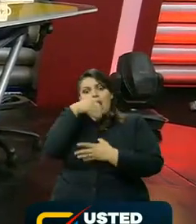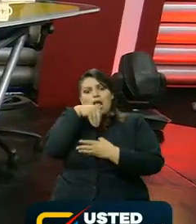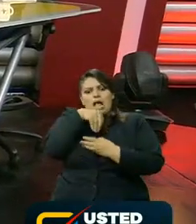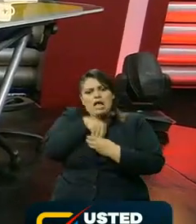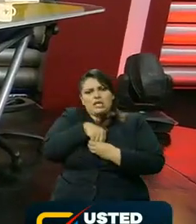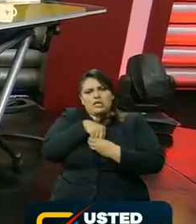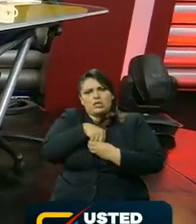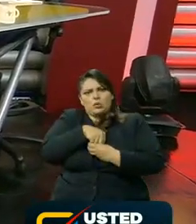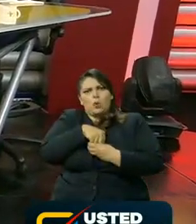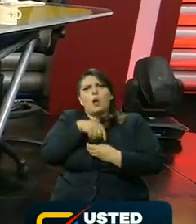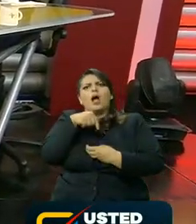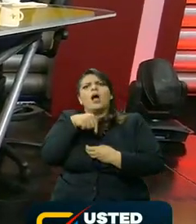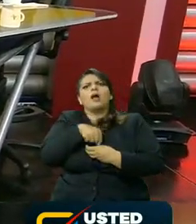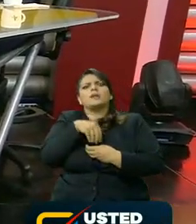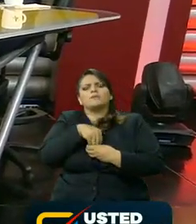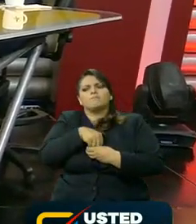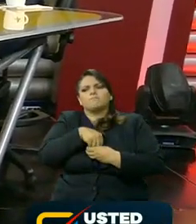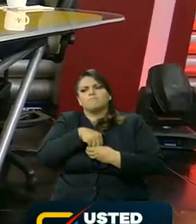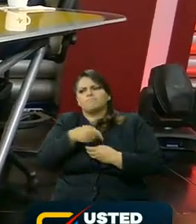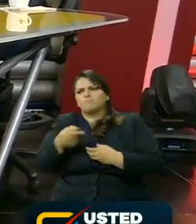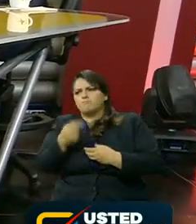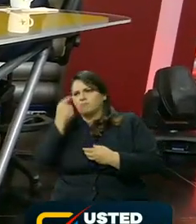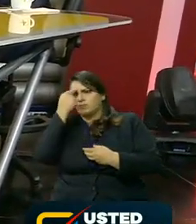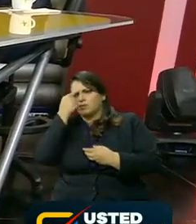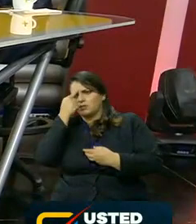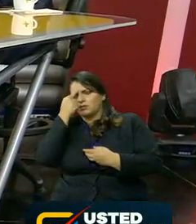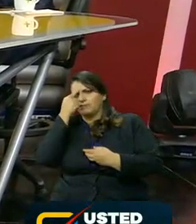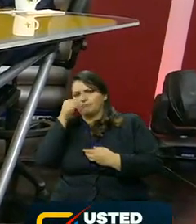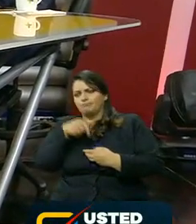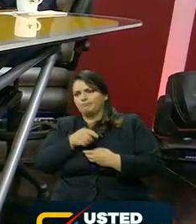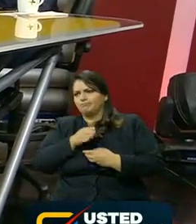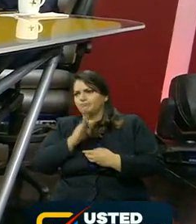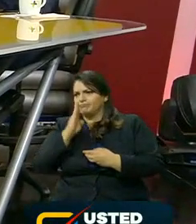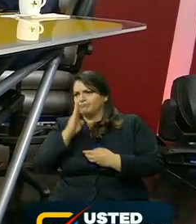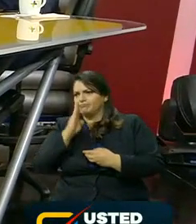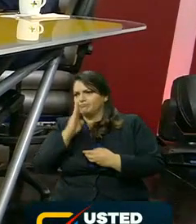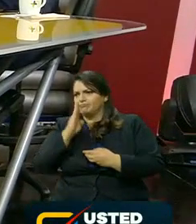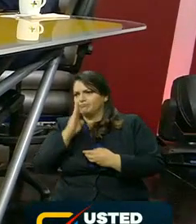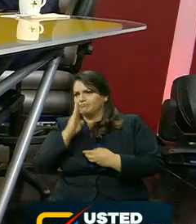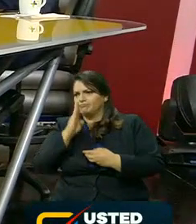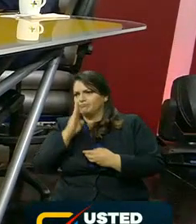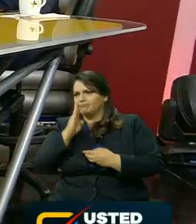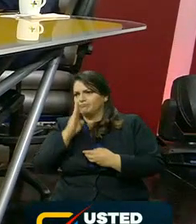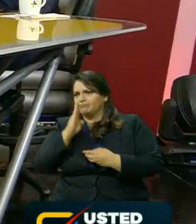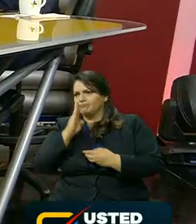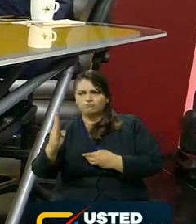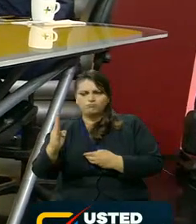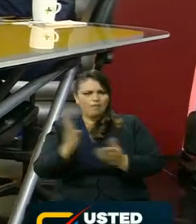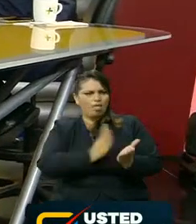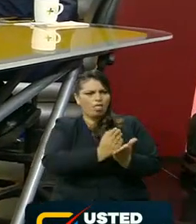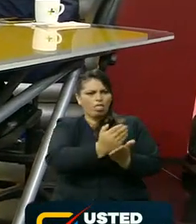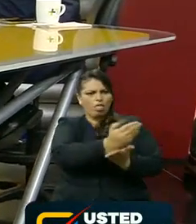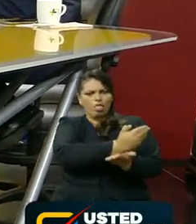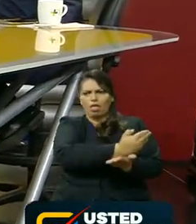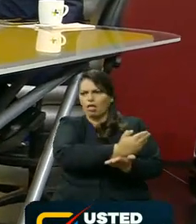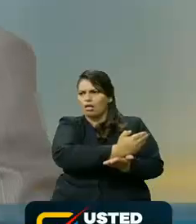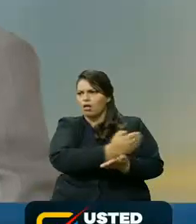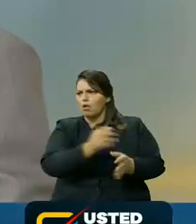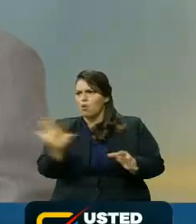el que nace uno para ser ético o no ético. Eso dicen estos sabios. estudioso. De esta manera que si usted yo nazco con un